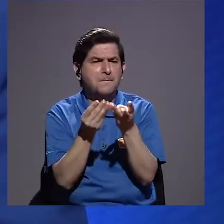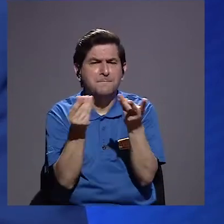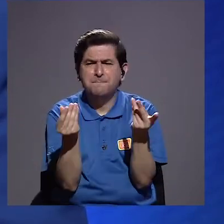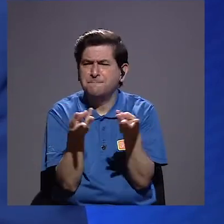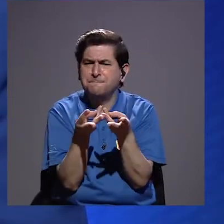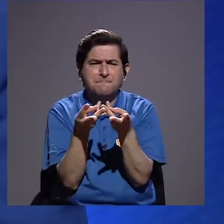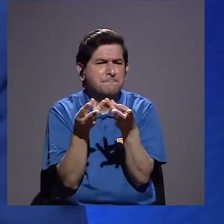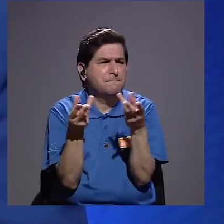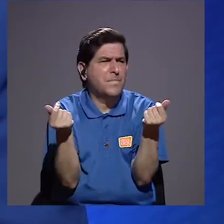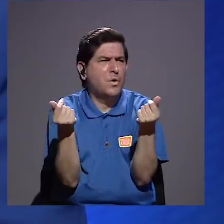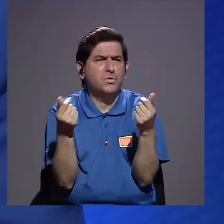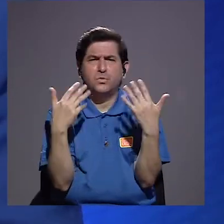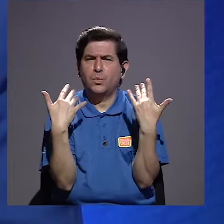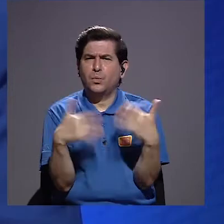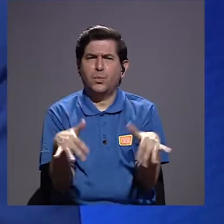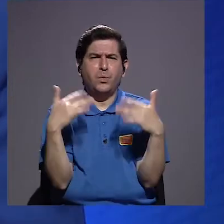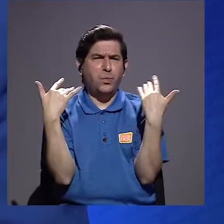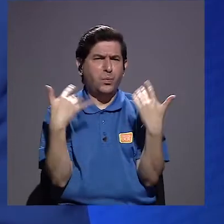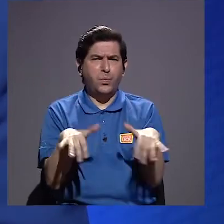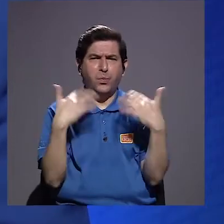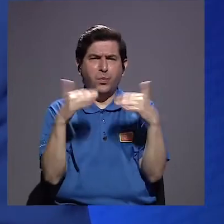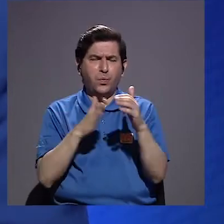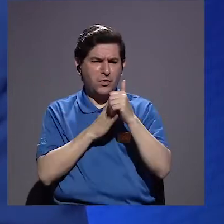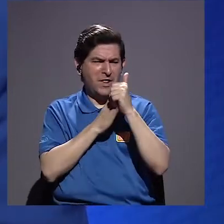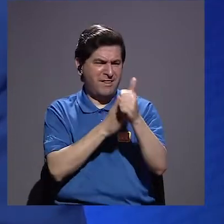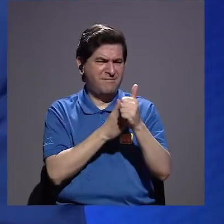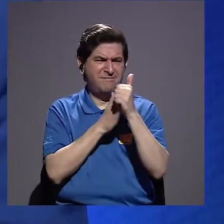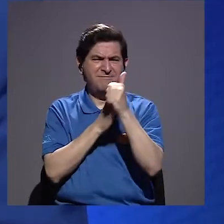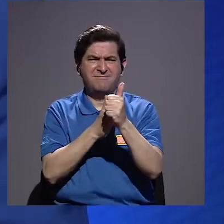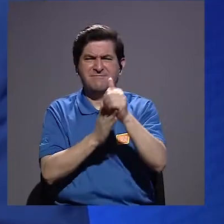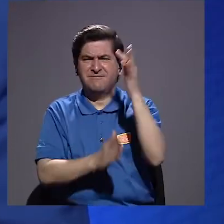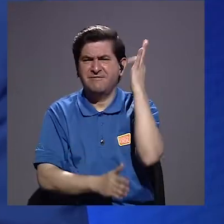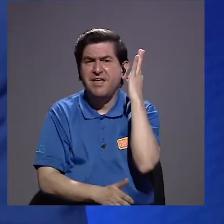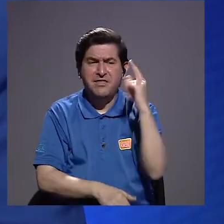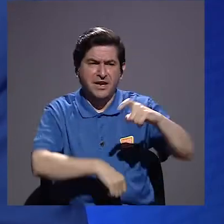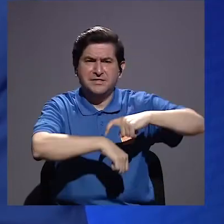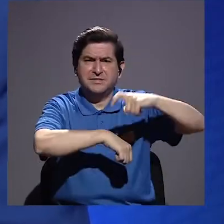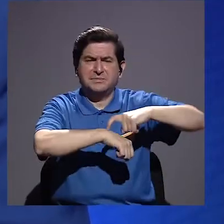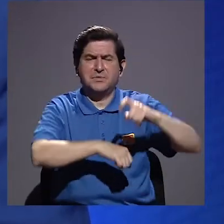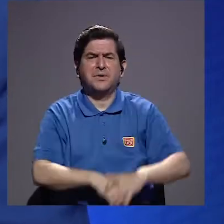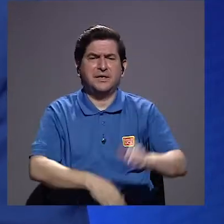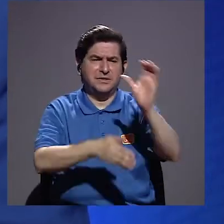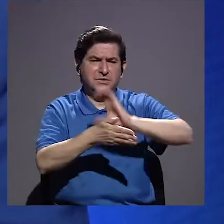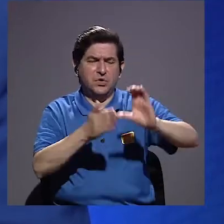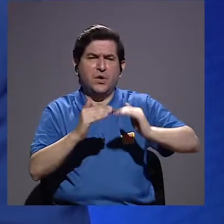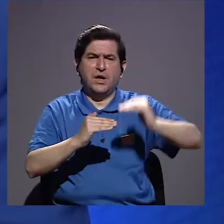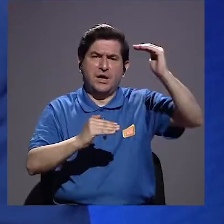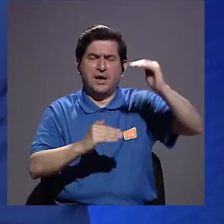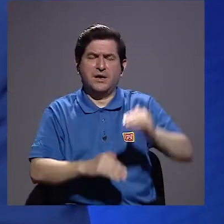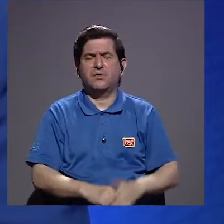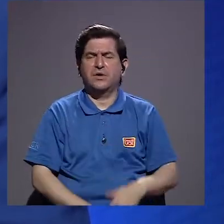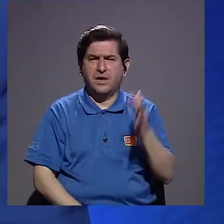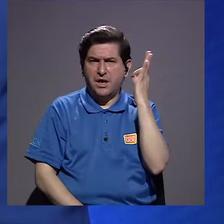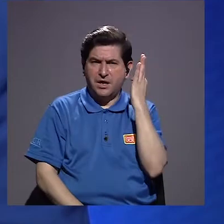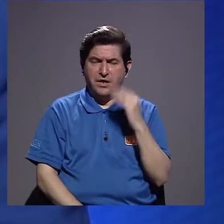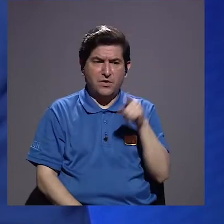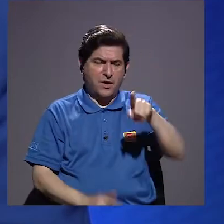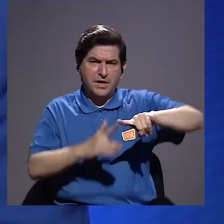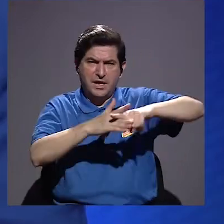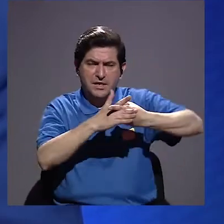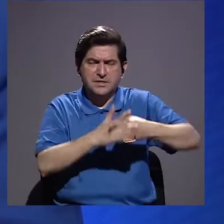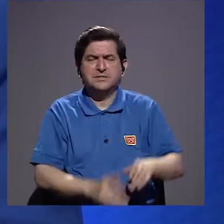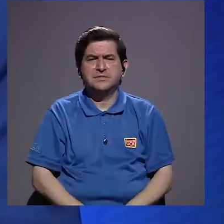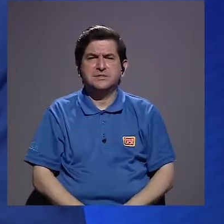generó una gran cantidad de pioneras. Desde ahí, desde el Liceo de Señoritas, se generan los